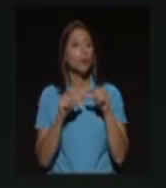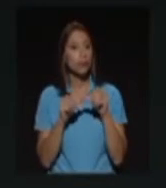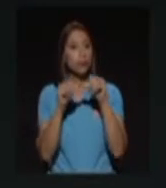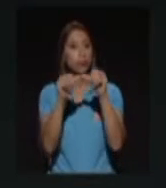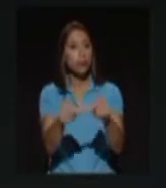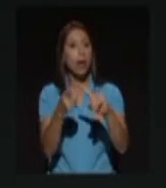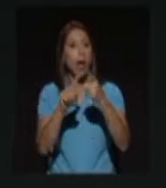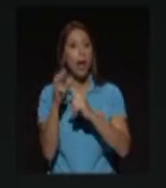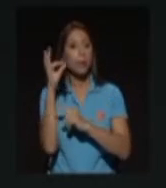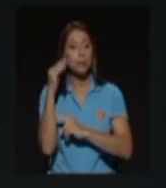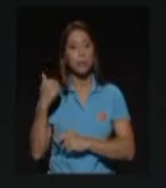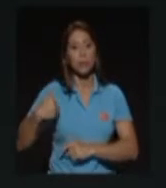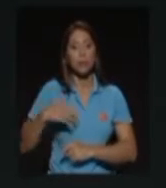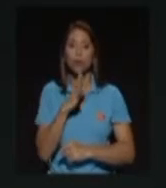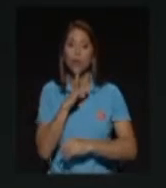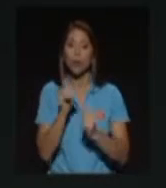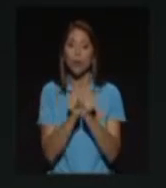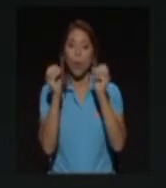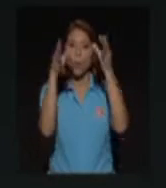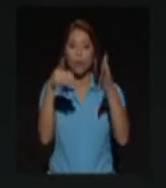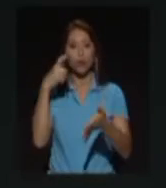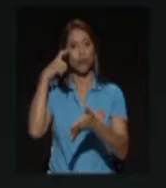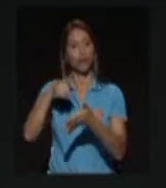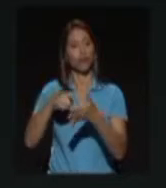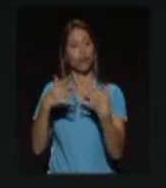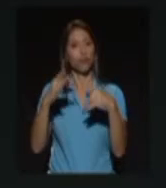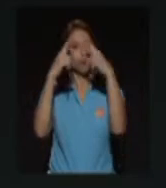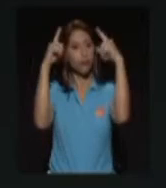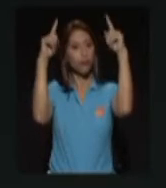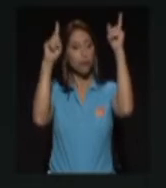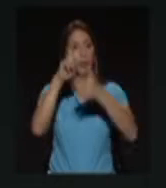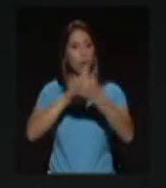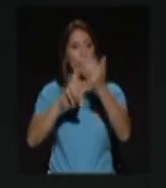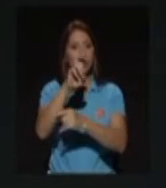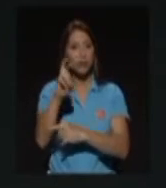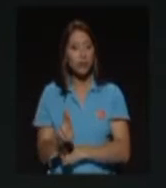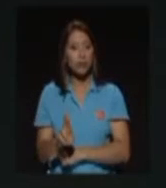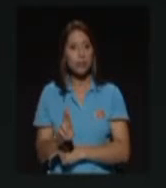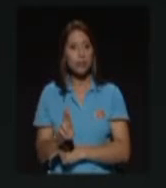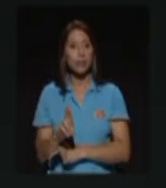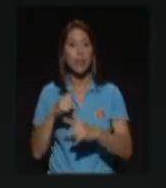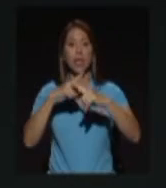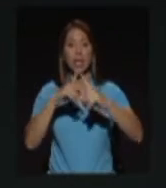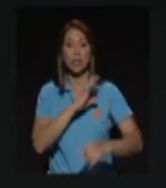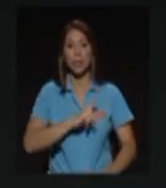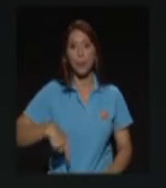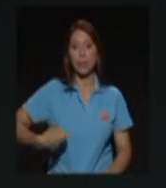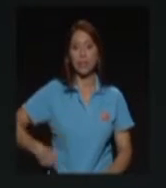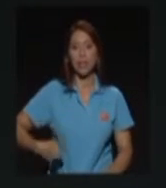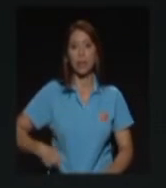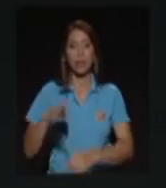Continuamos, amigas y amigos, conversando con el profesor emérito de la Universidad de Costa Rica y expresidente